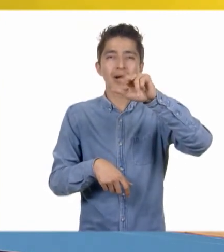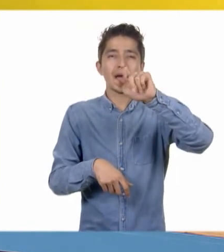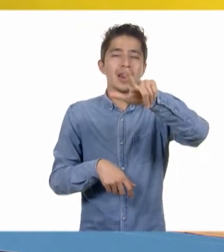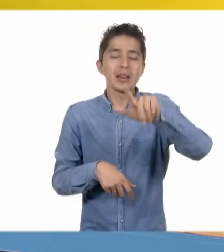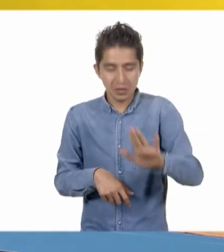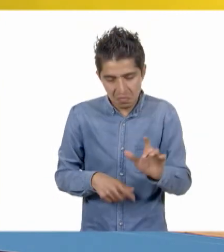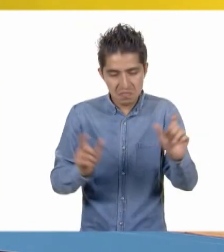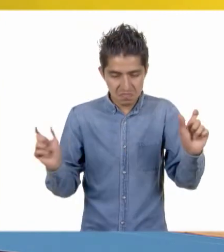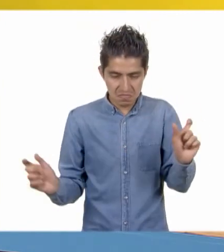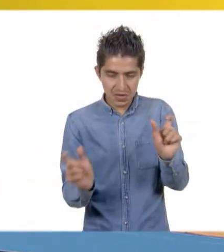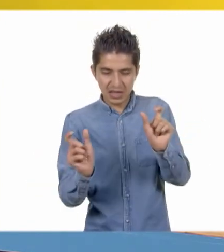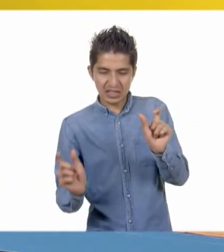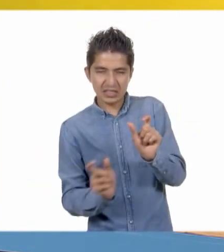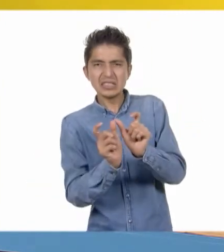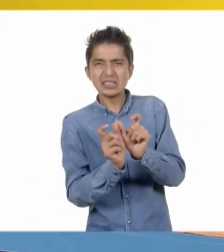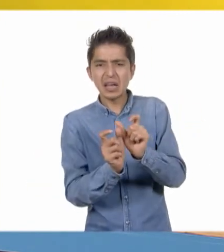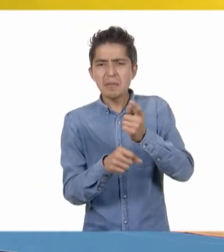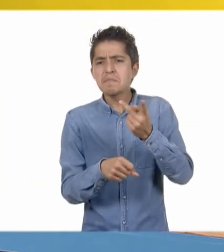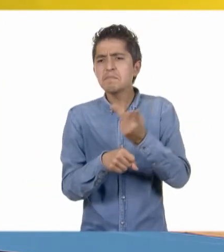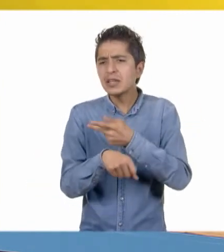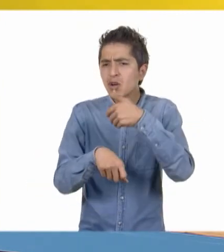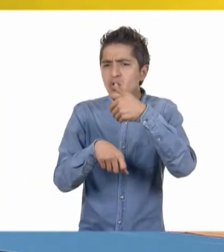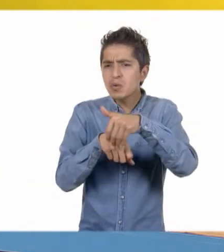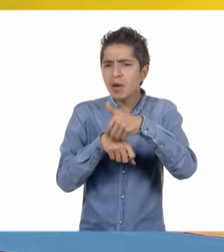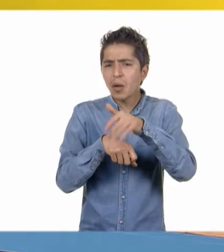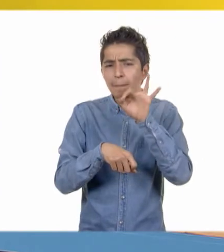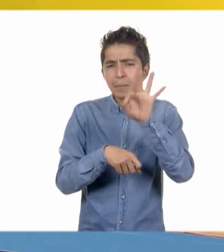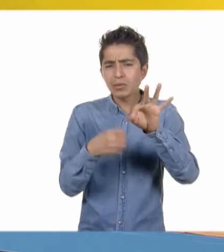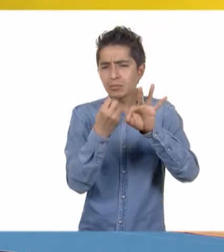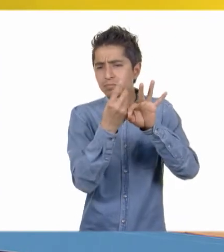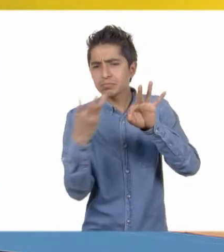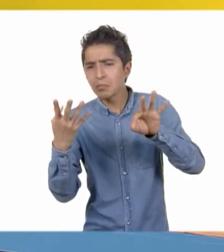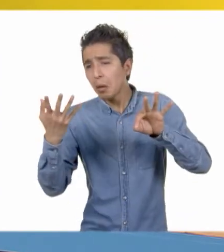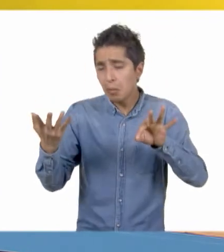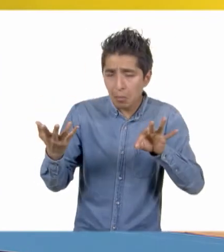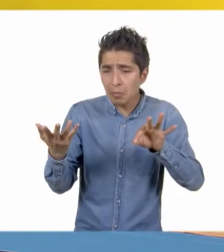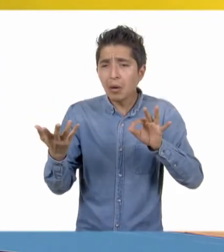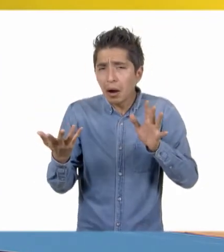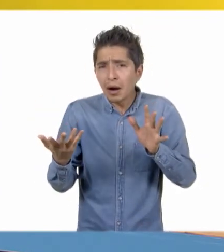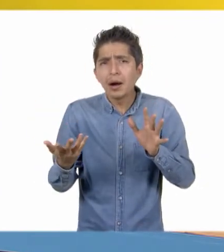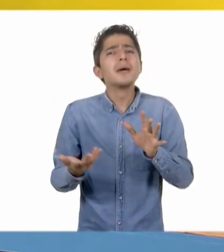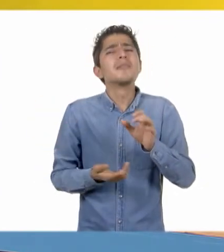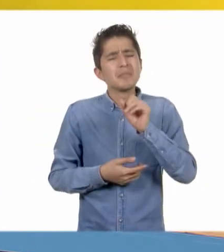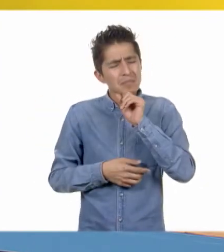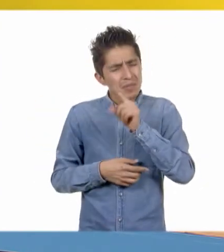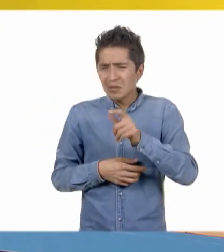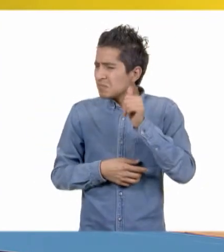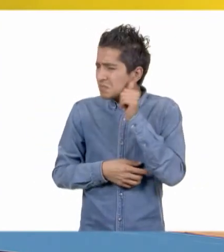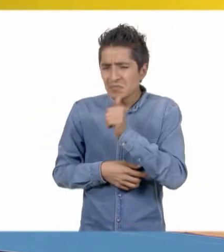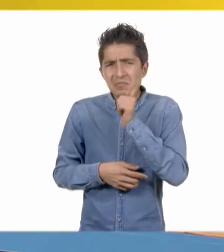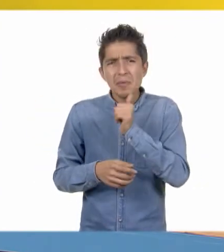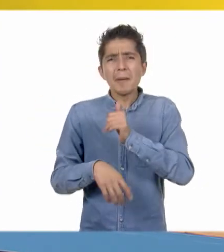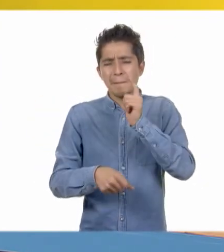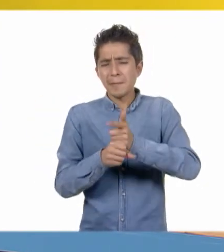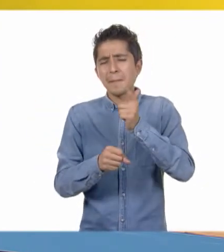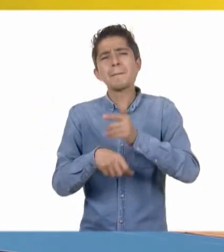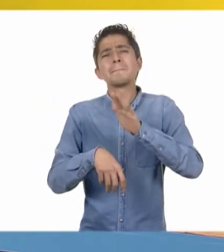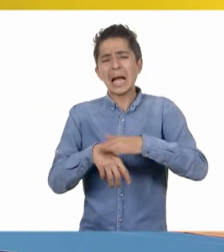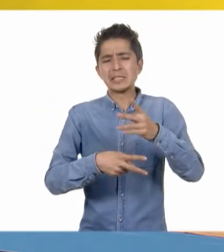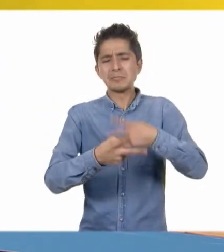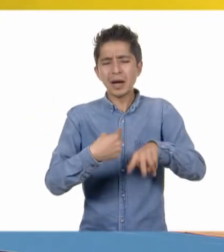sucede con los números decimales? Ahí descubrimos que podemos encontrar siempre muchos más números